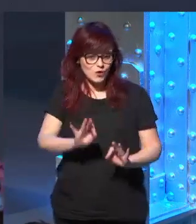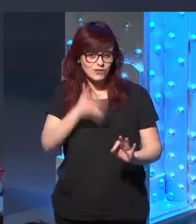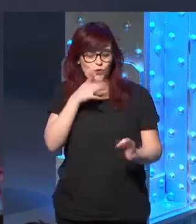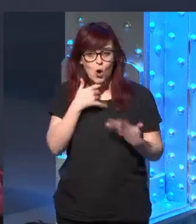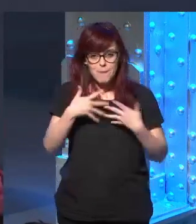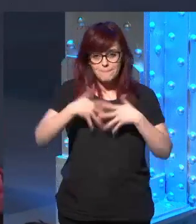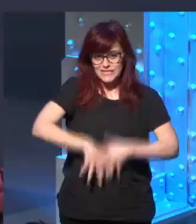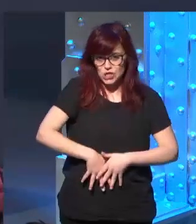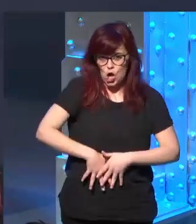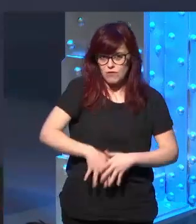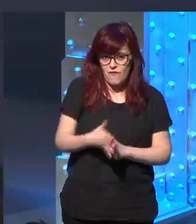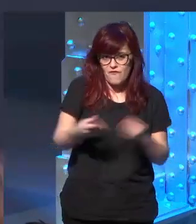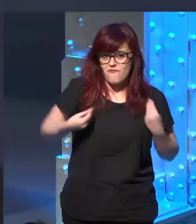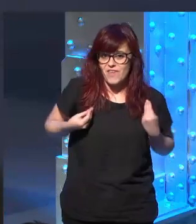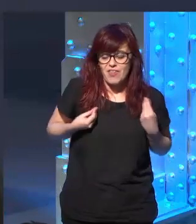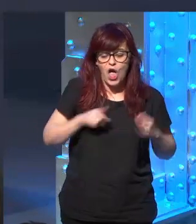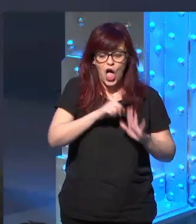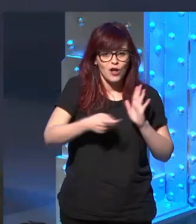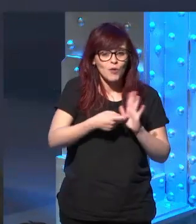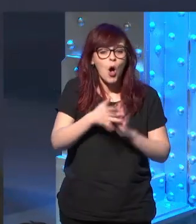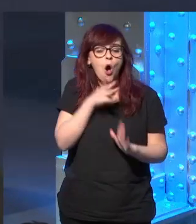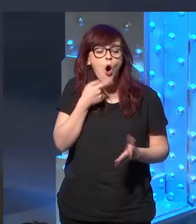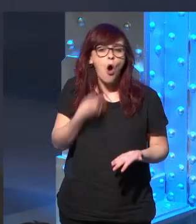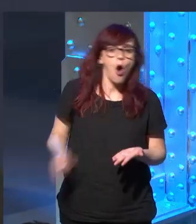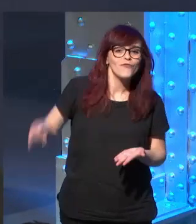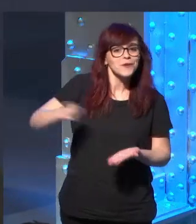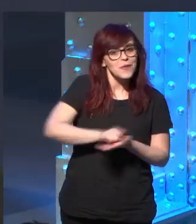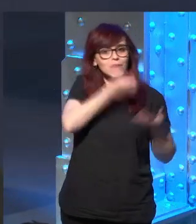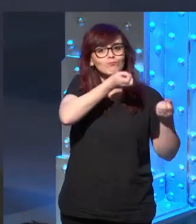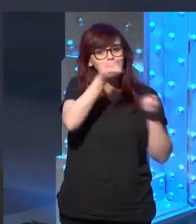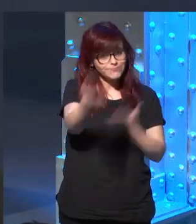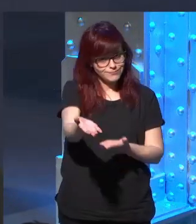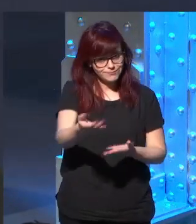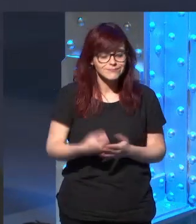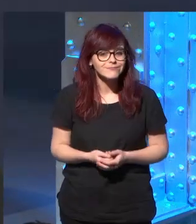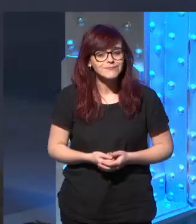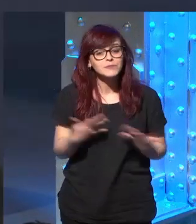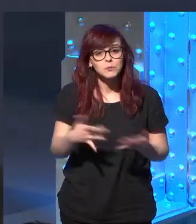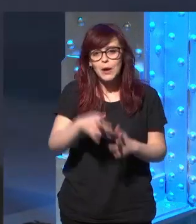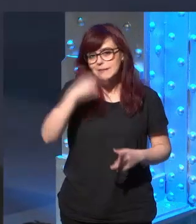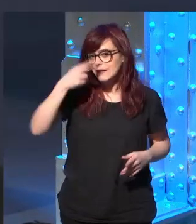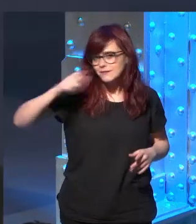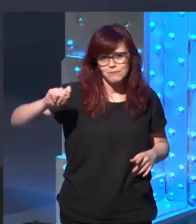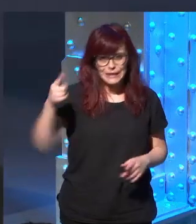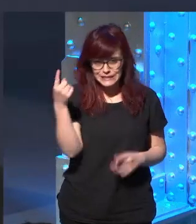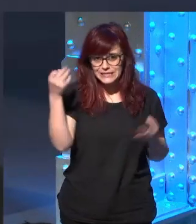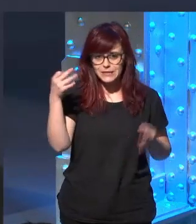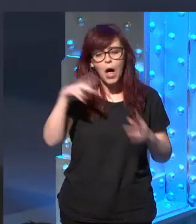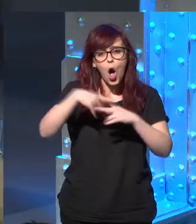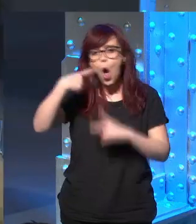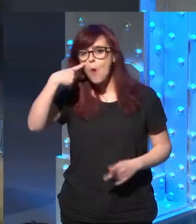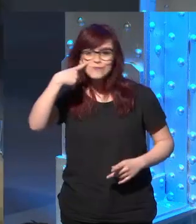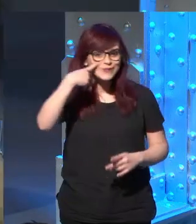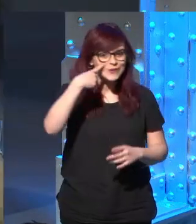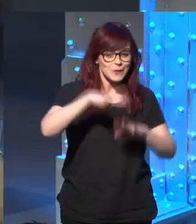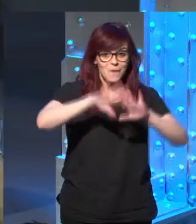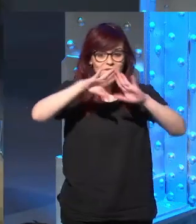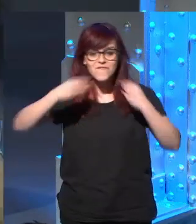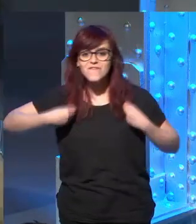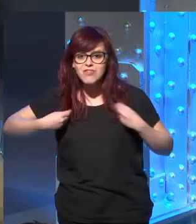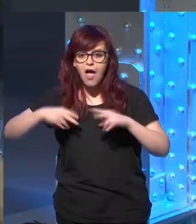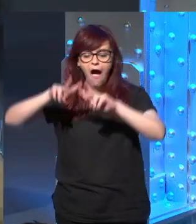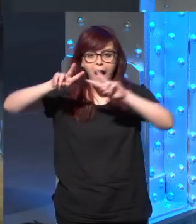así en la vida para luego volver y contarlo todo. Lo que más me interesa es eso, precisamente observar la vida, mirar